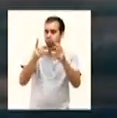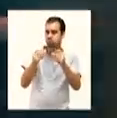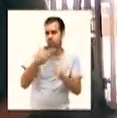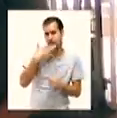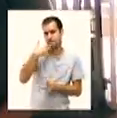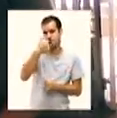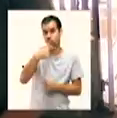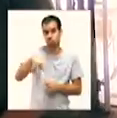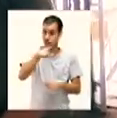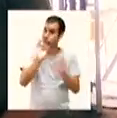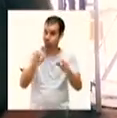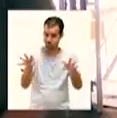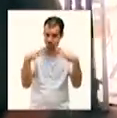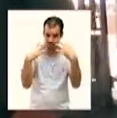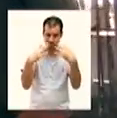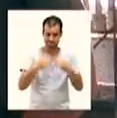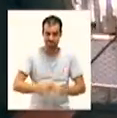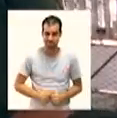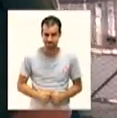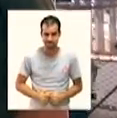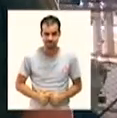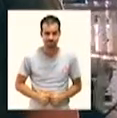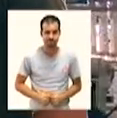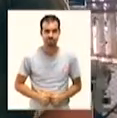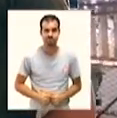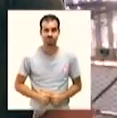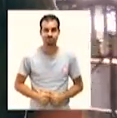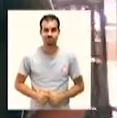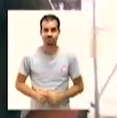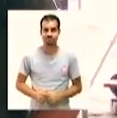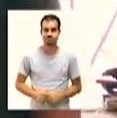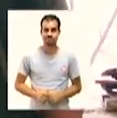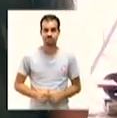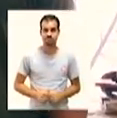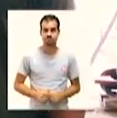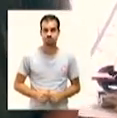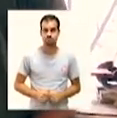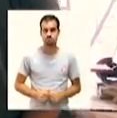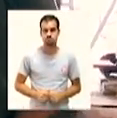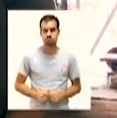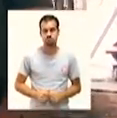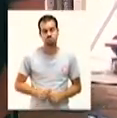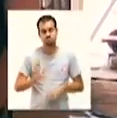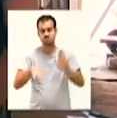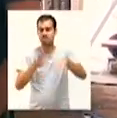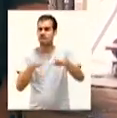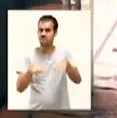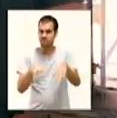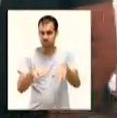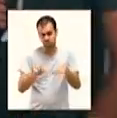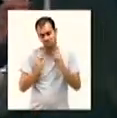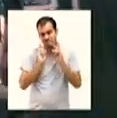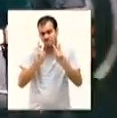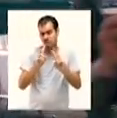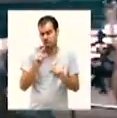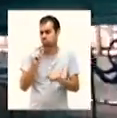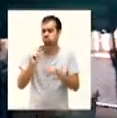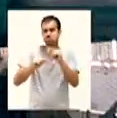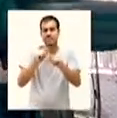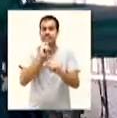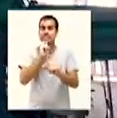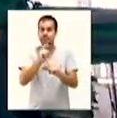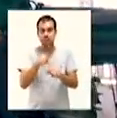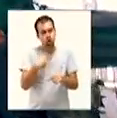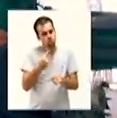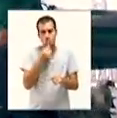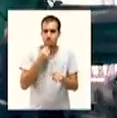Vida. Hay momentos en la vida que te hacen crecer de un tirón. Y estamos ante uno de ellos, el enfrentamiento a la pandemia de la COVID-19 que llegó